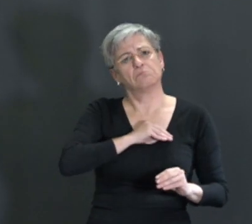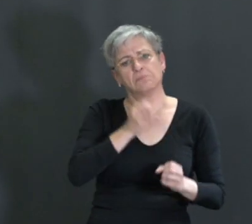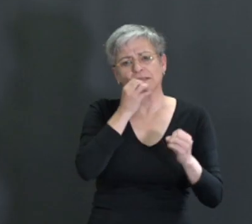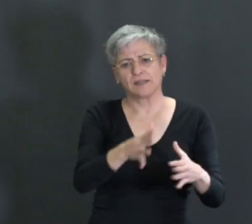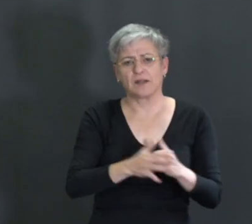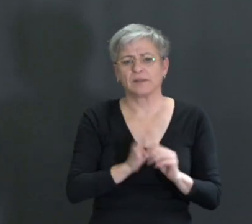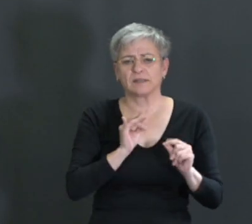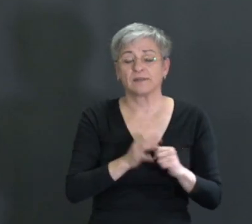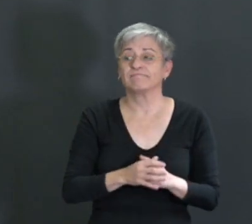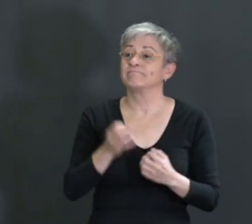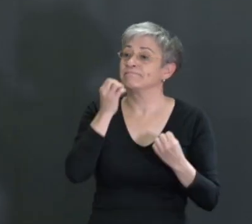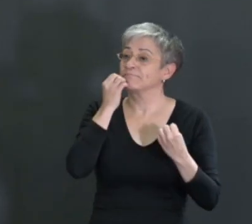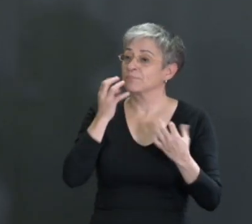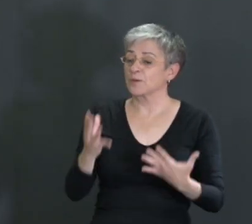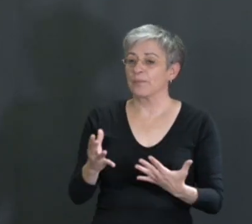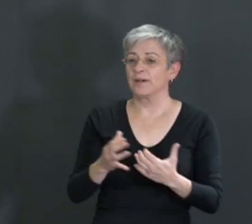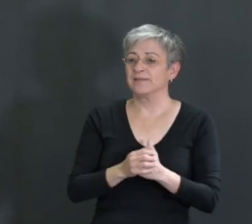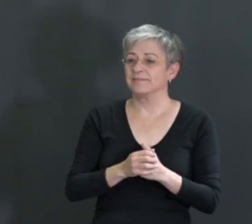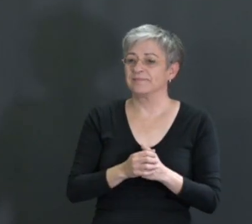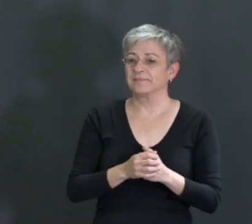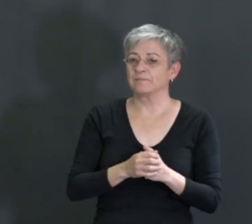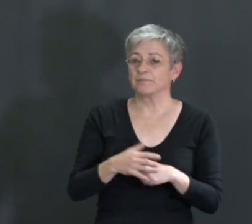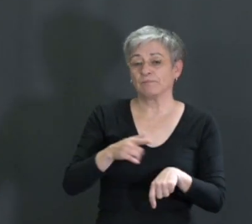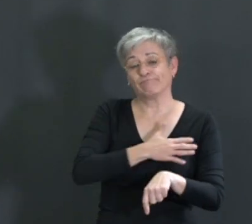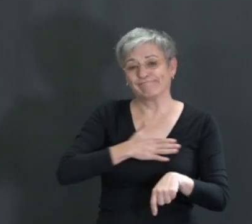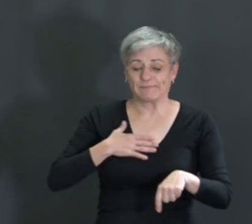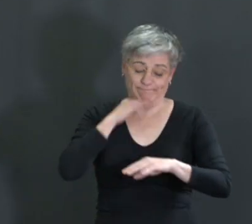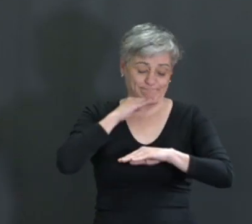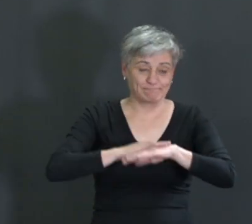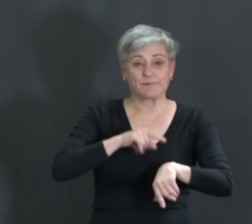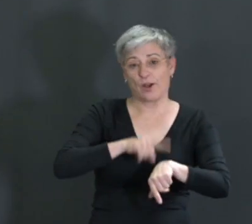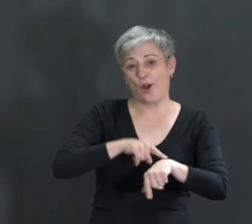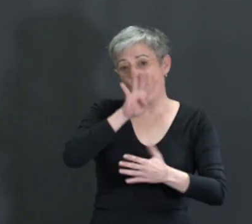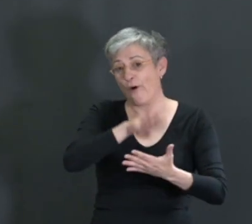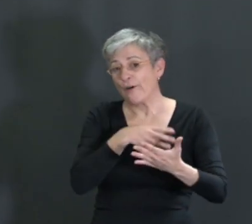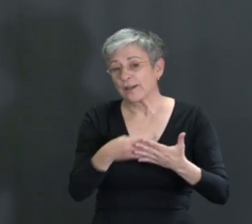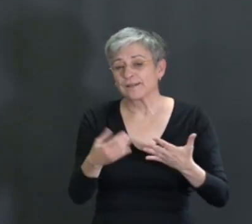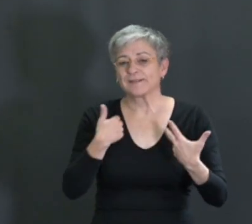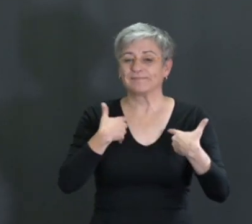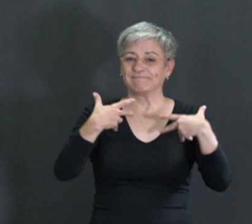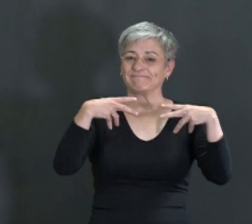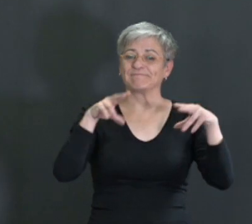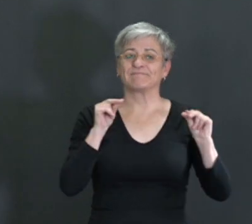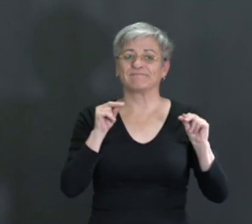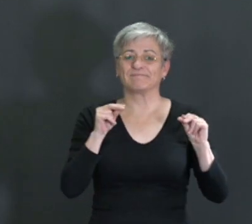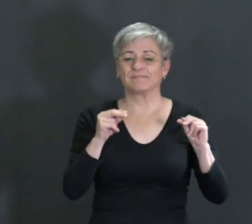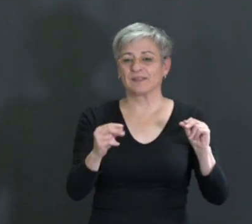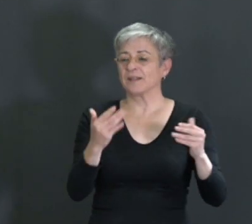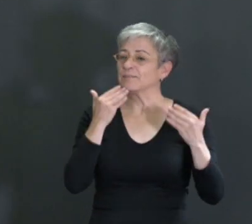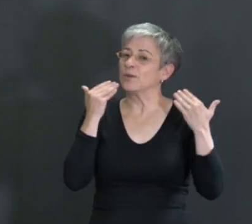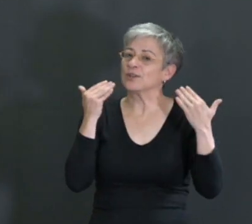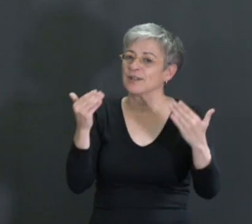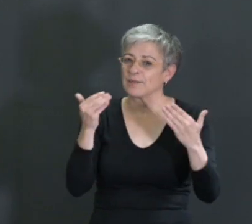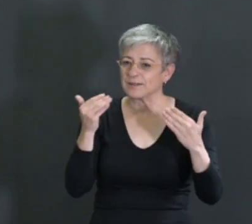Muy bien. Bueno, pues queriendo cumplir horario, vamos a terminar esta conversación. Muchísimas